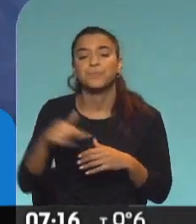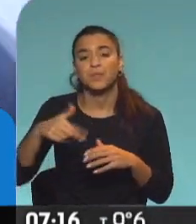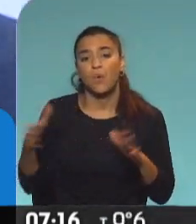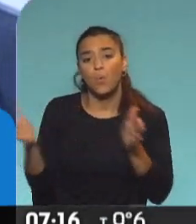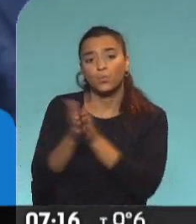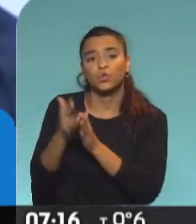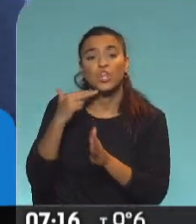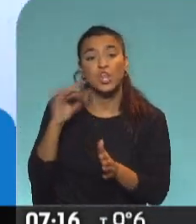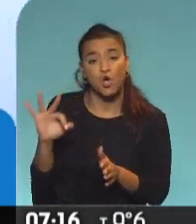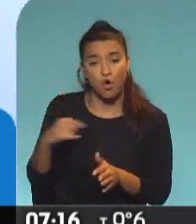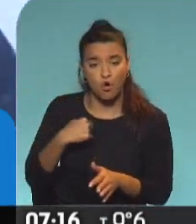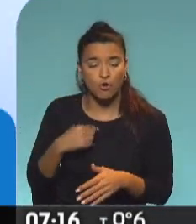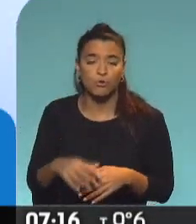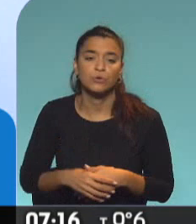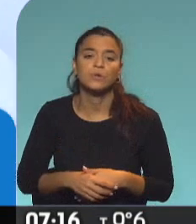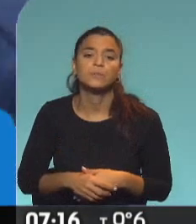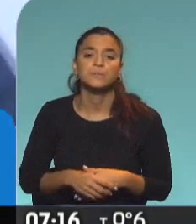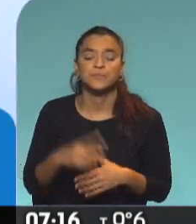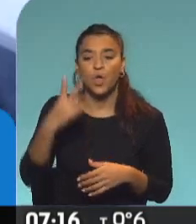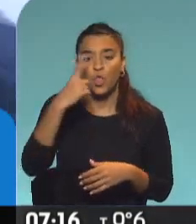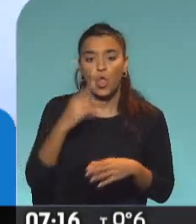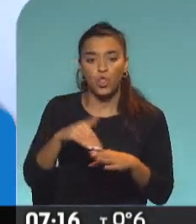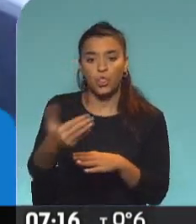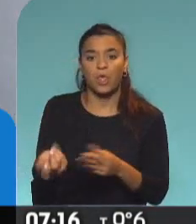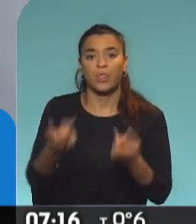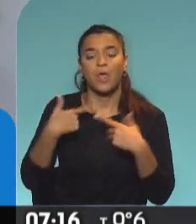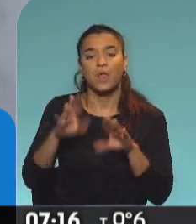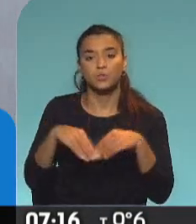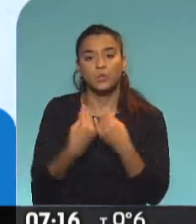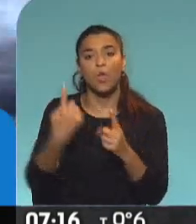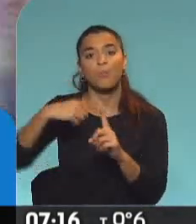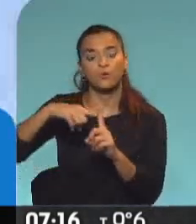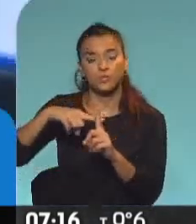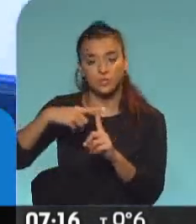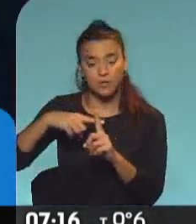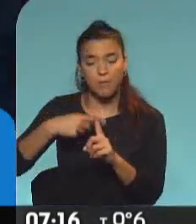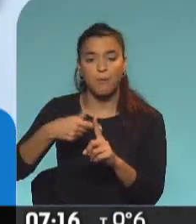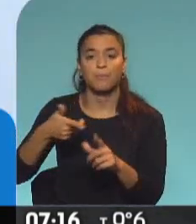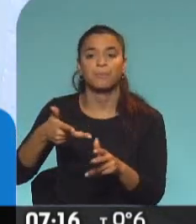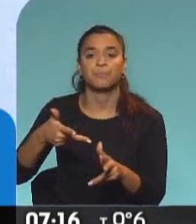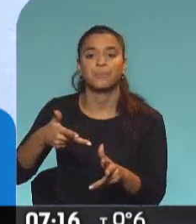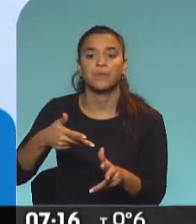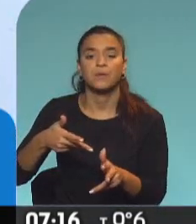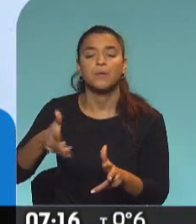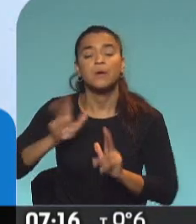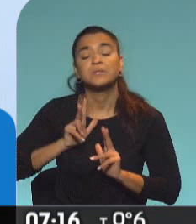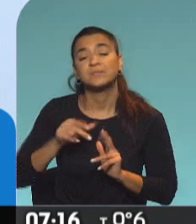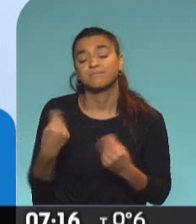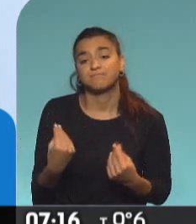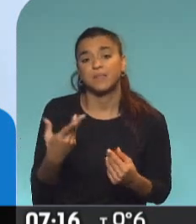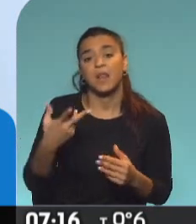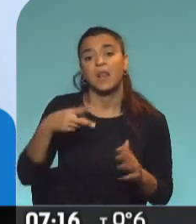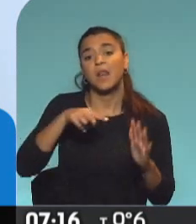hijo y bueno ya los dos días menos el resultado que era positivo me indicaron reposo y